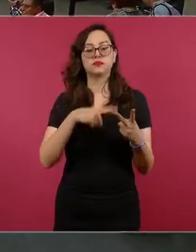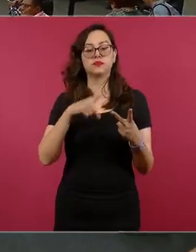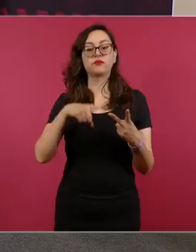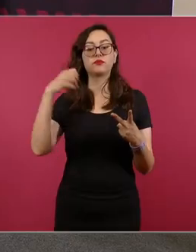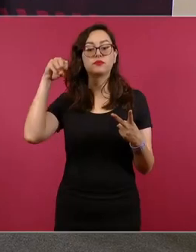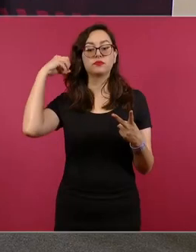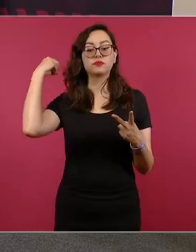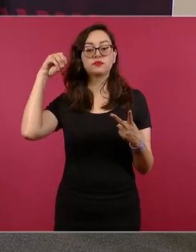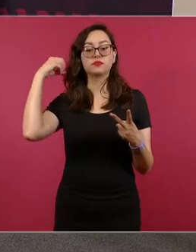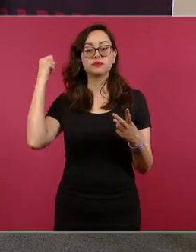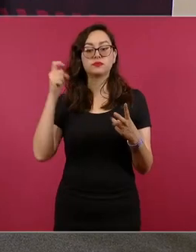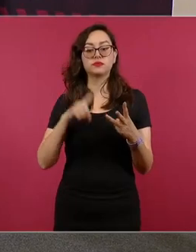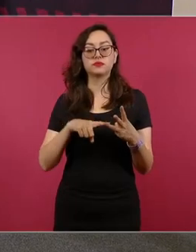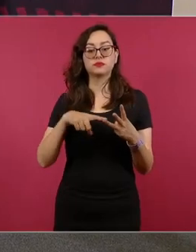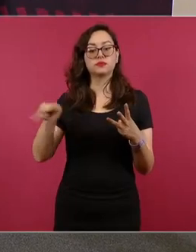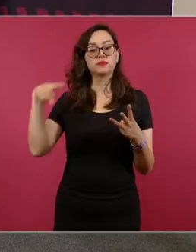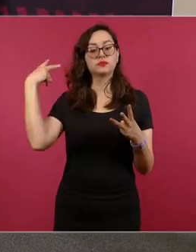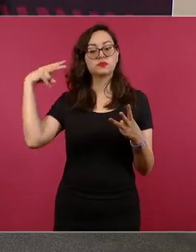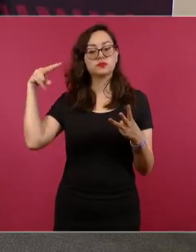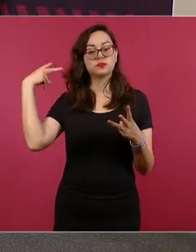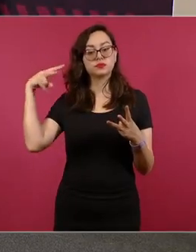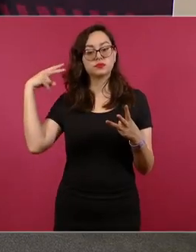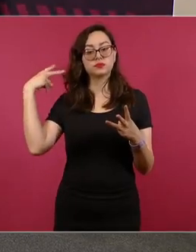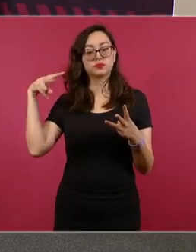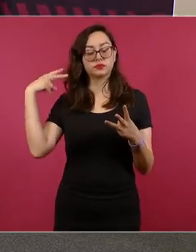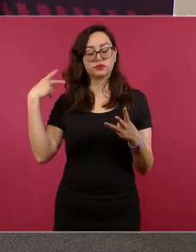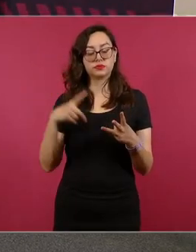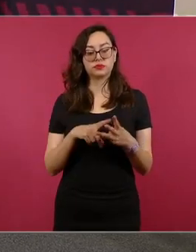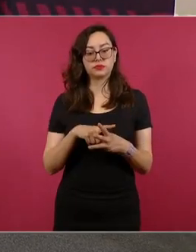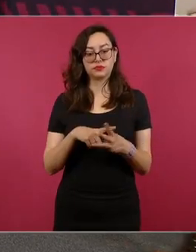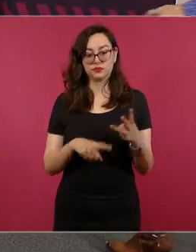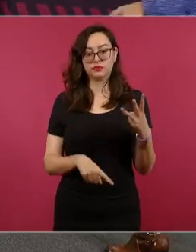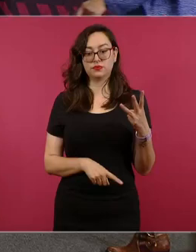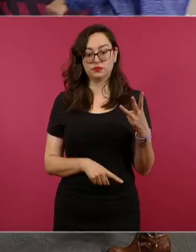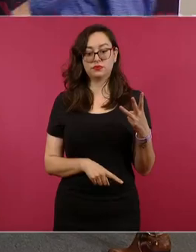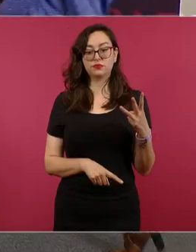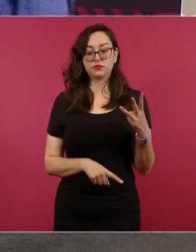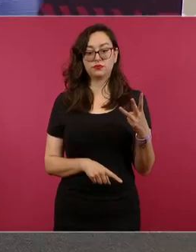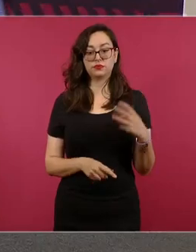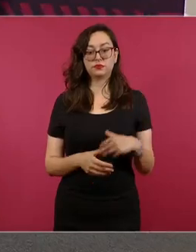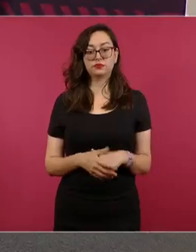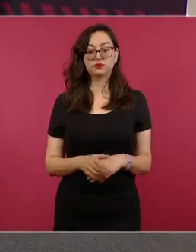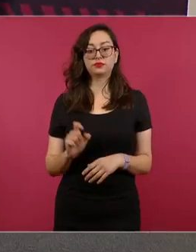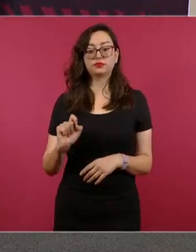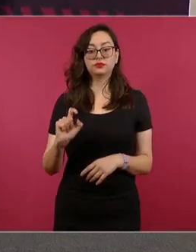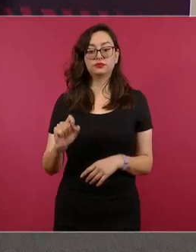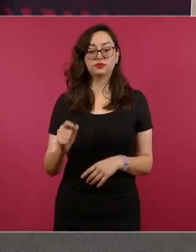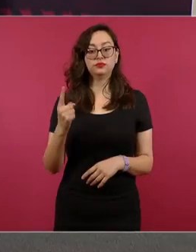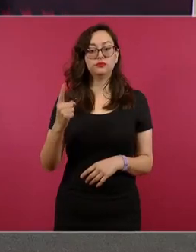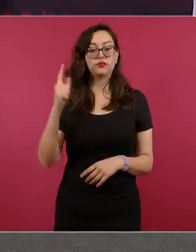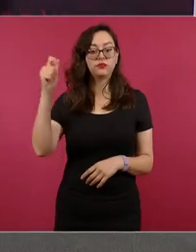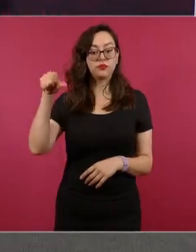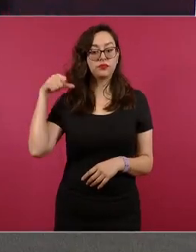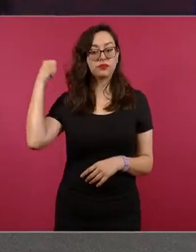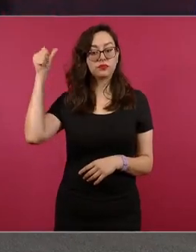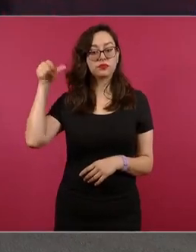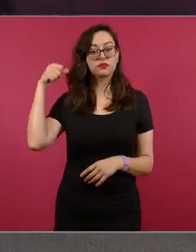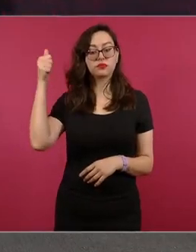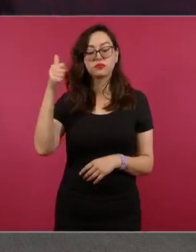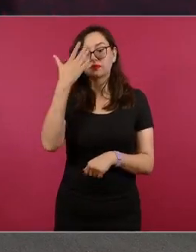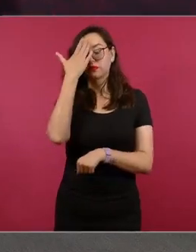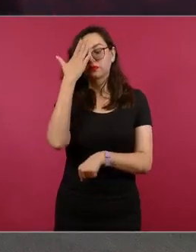Oaxaca y Veracruz, porque el 21 de abril se